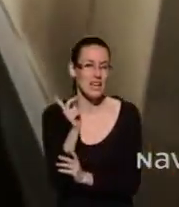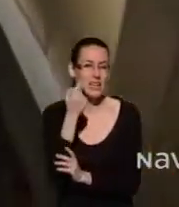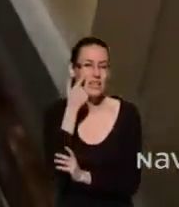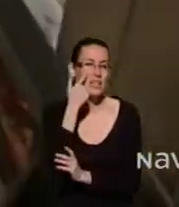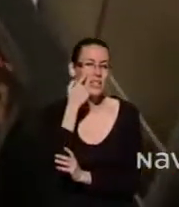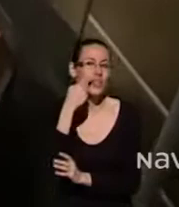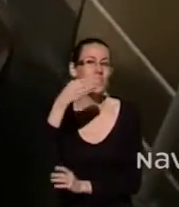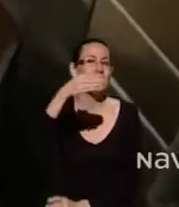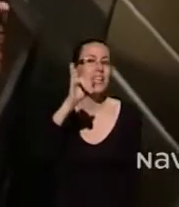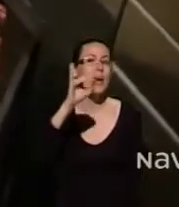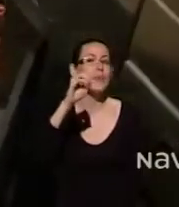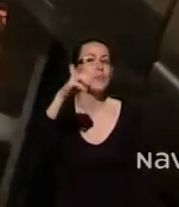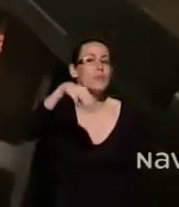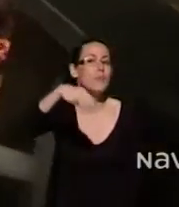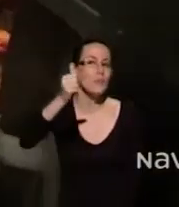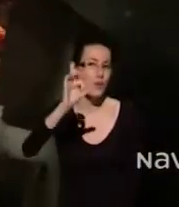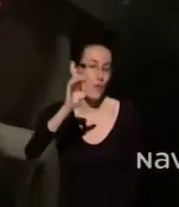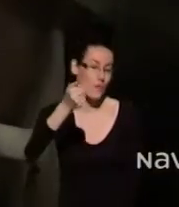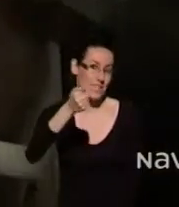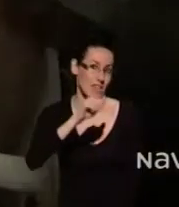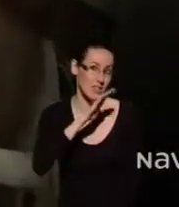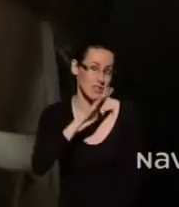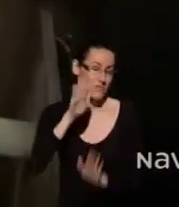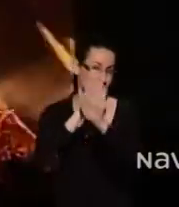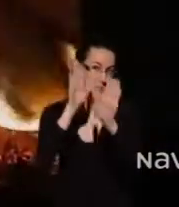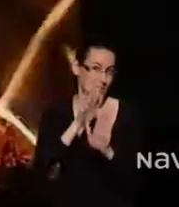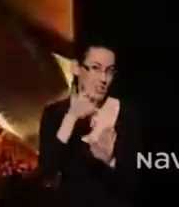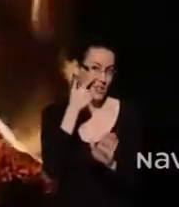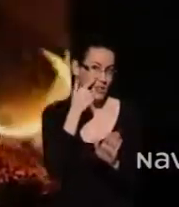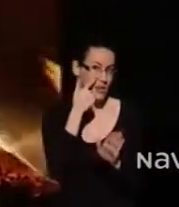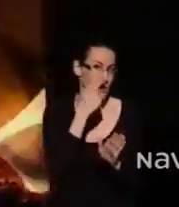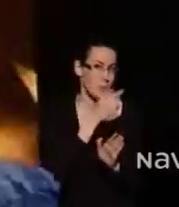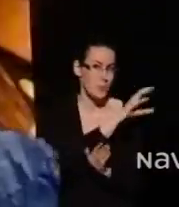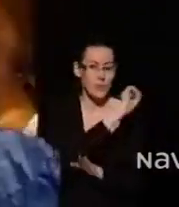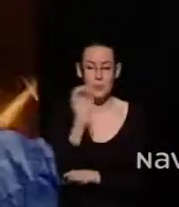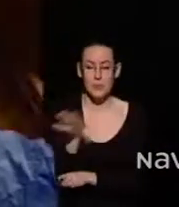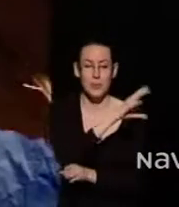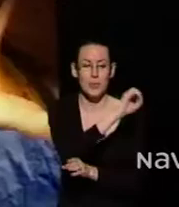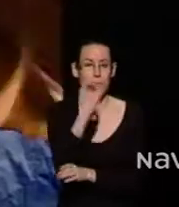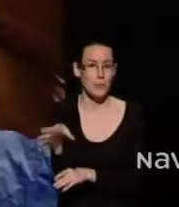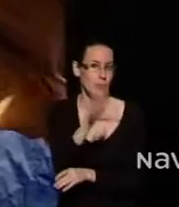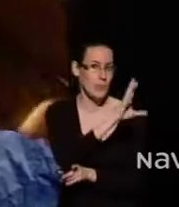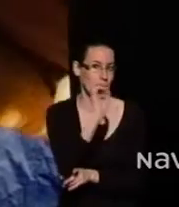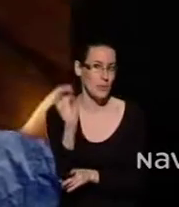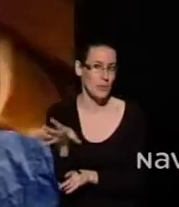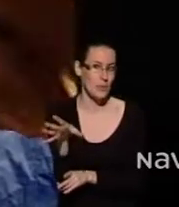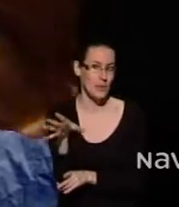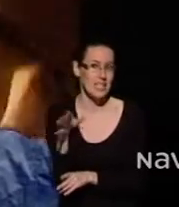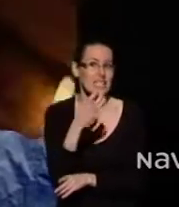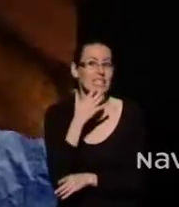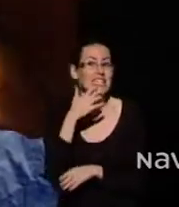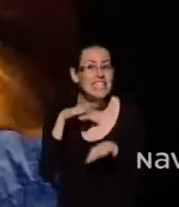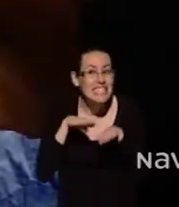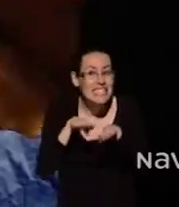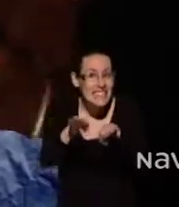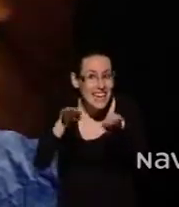biomasa. Porque a fin de cuentas, esto que echamos son residuos de las herrerías. Os voy a contar una